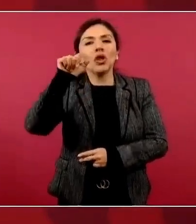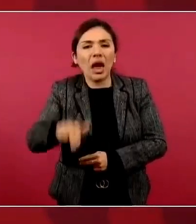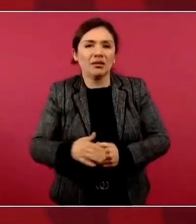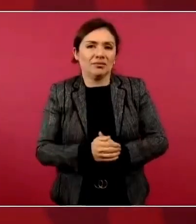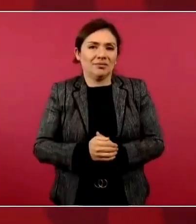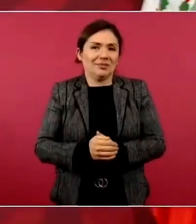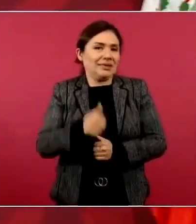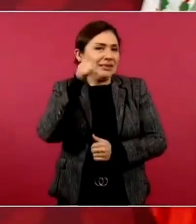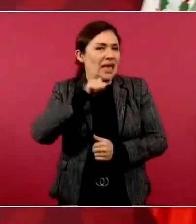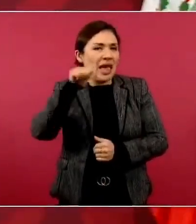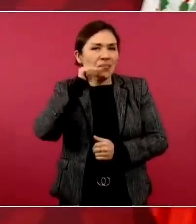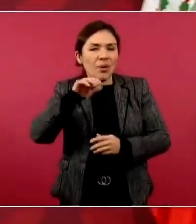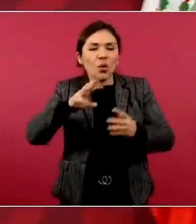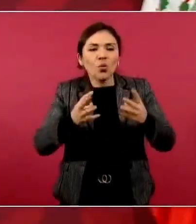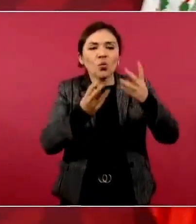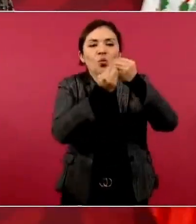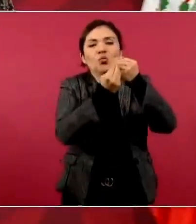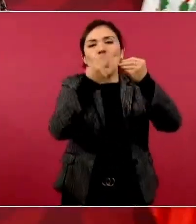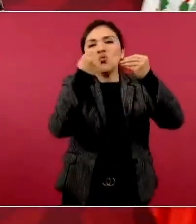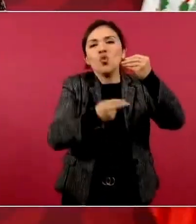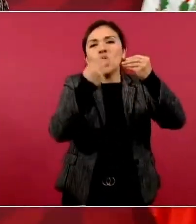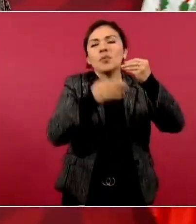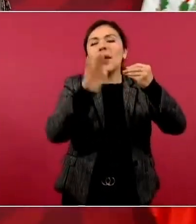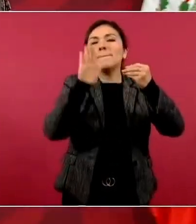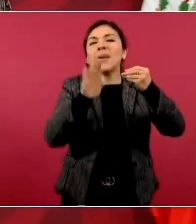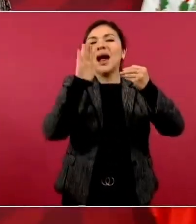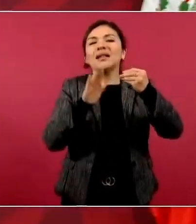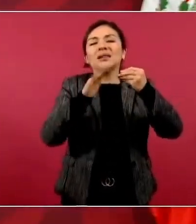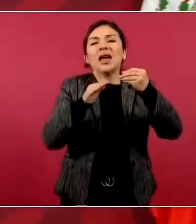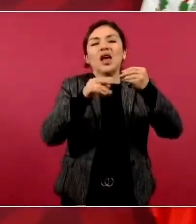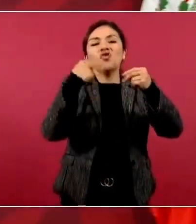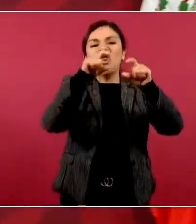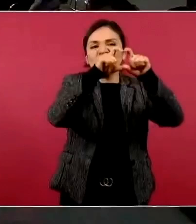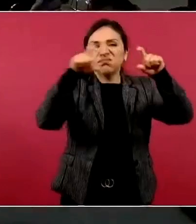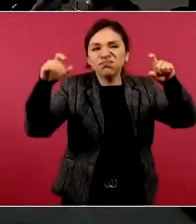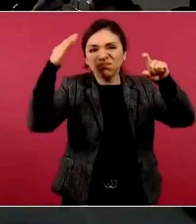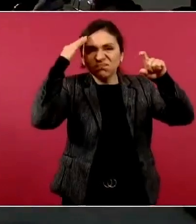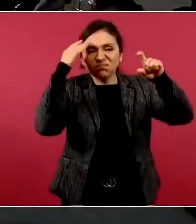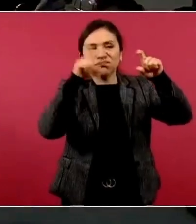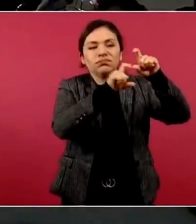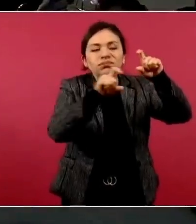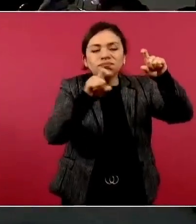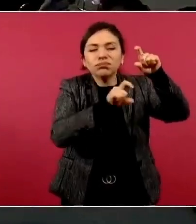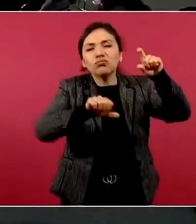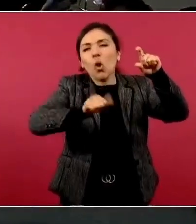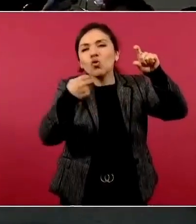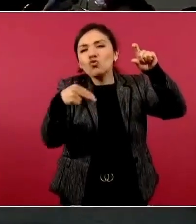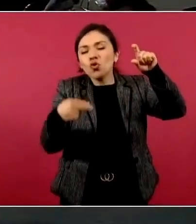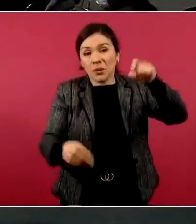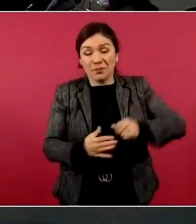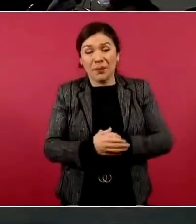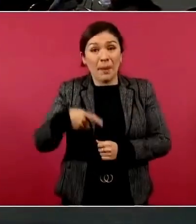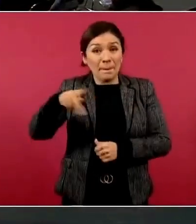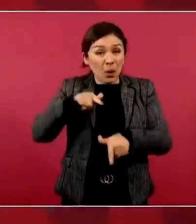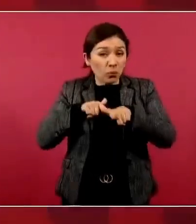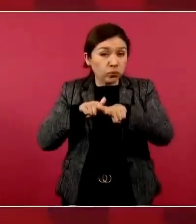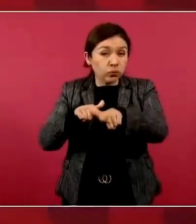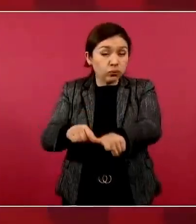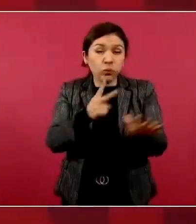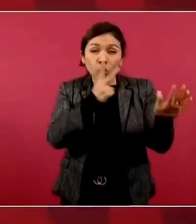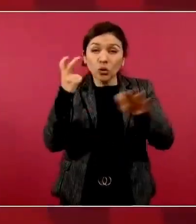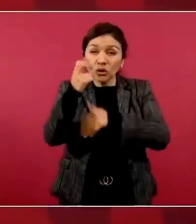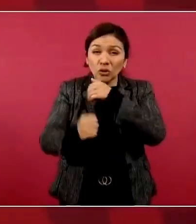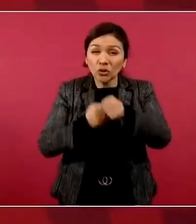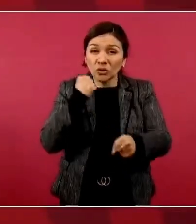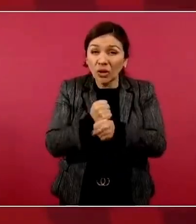Abajo está, son como capas. Pero los 200 años de dominación,